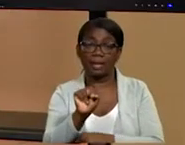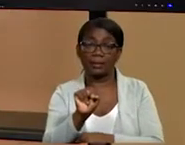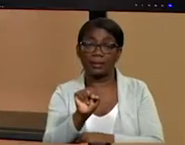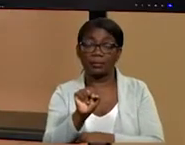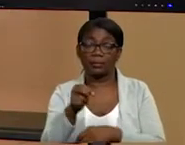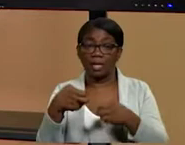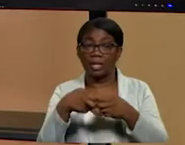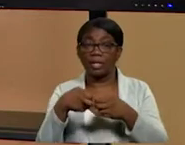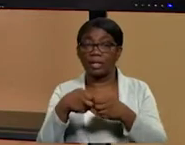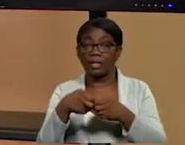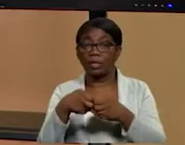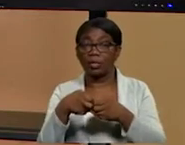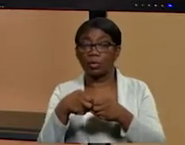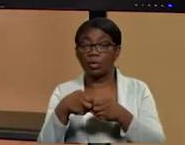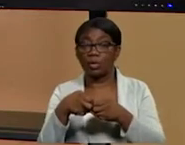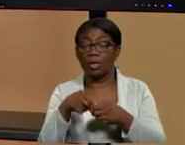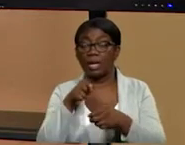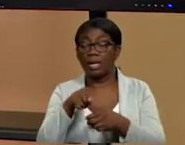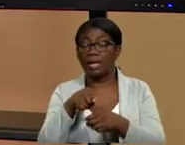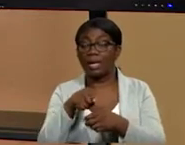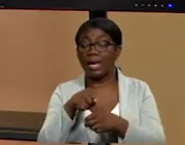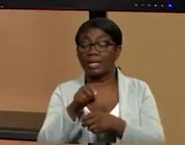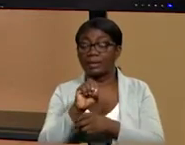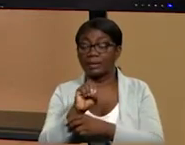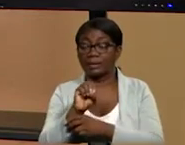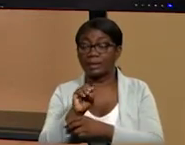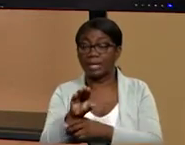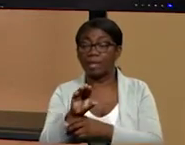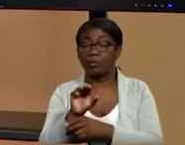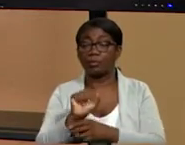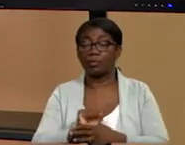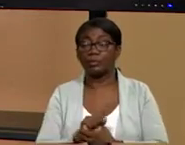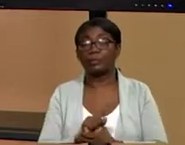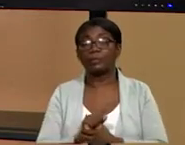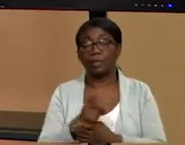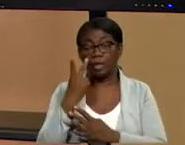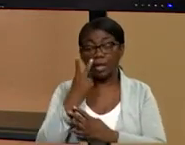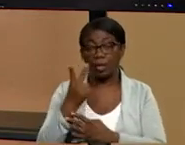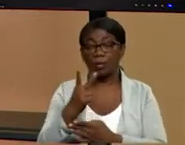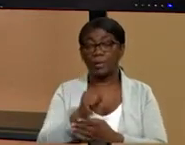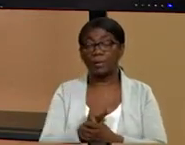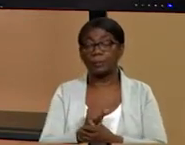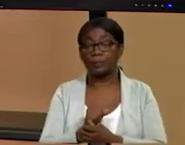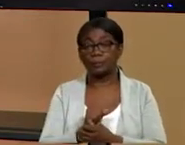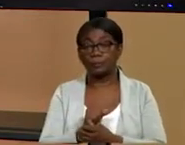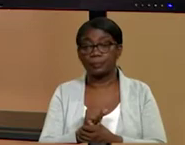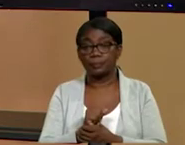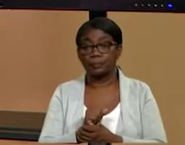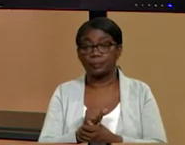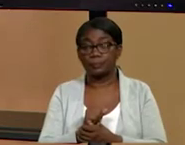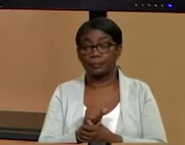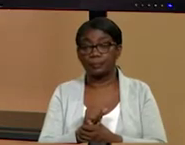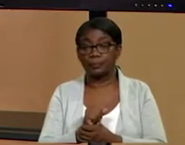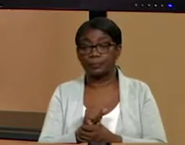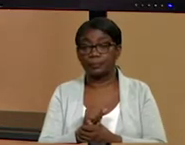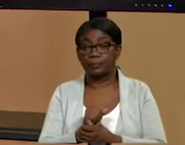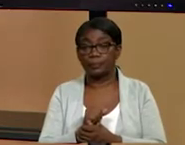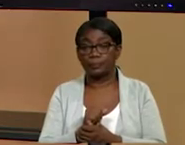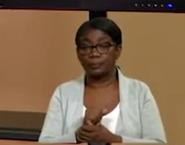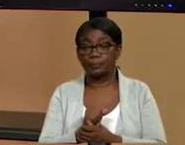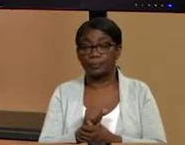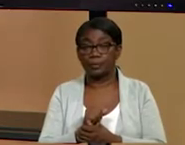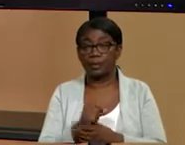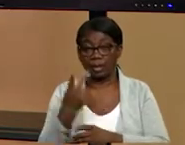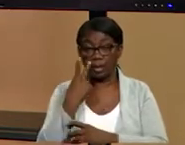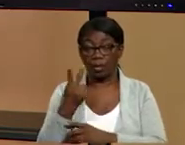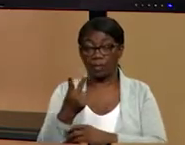eléctrico reciba esa inyección de corriente. Aquí ustedes ven el émbolo abierto, ¿ok? Ustedes lo ven